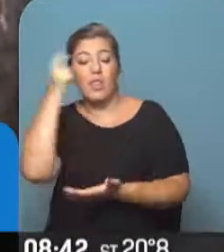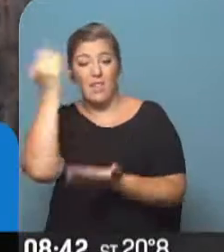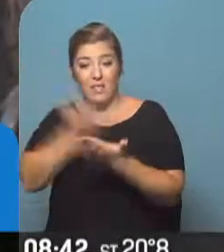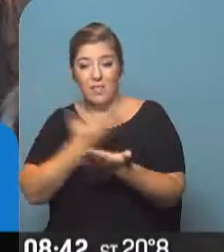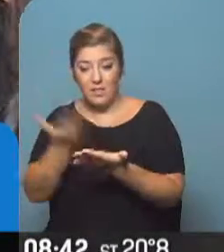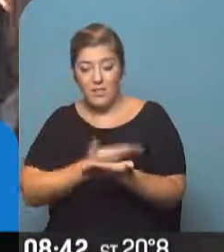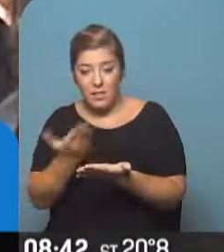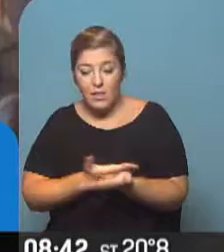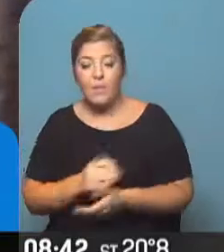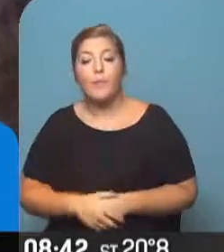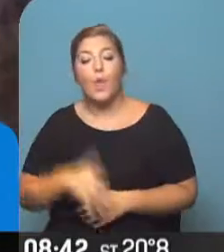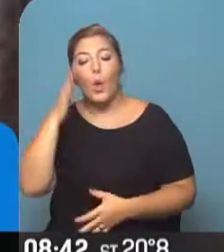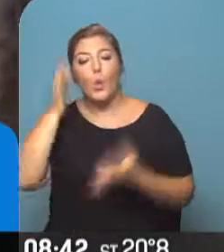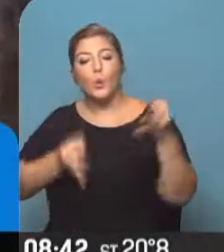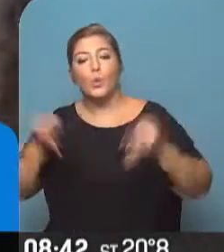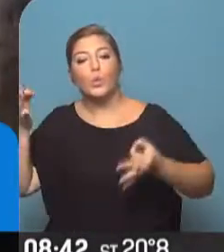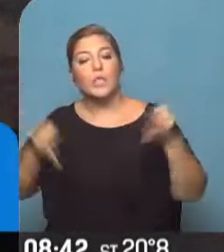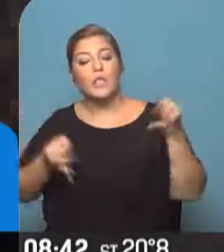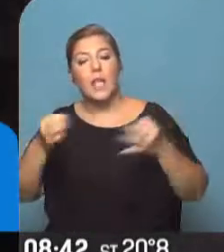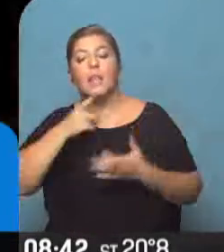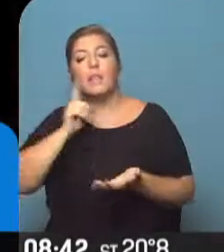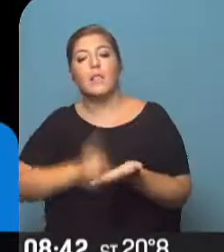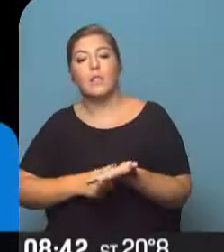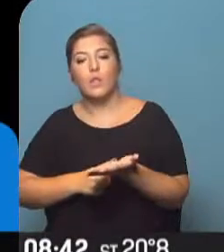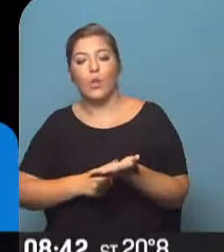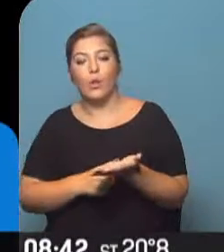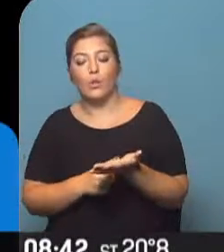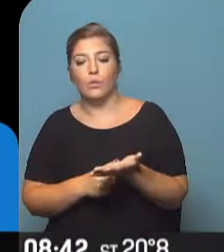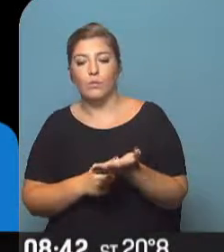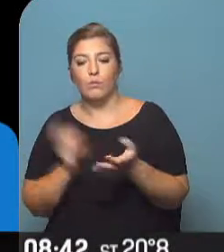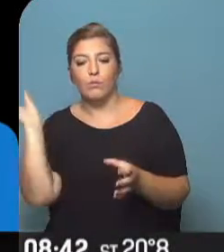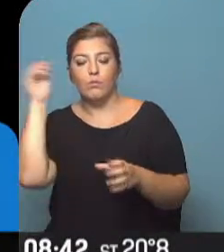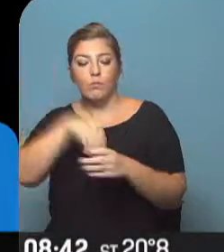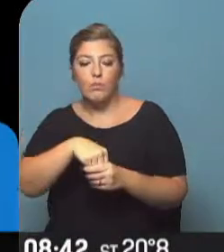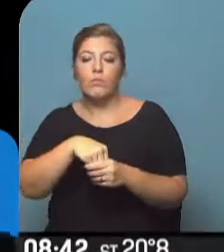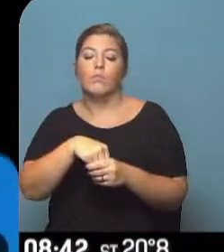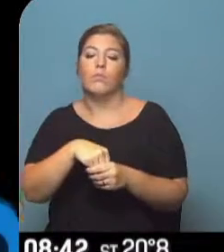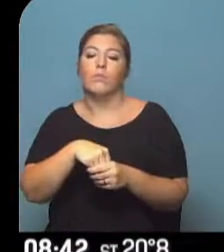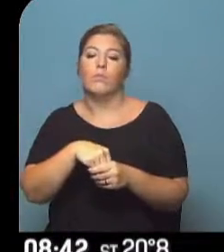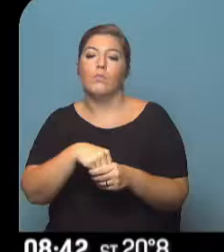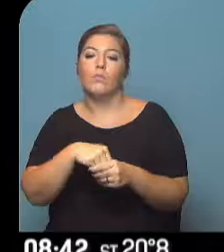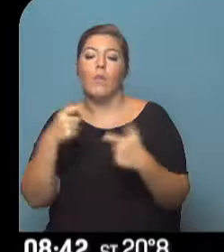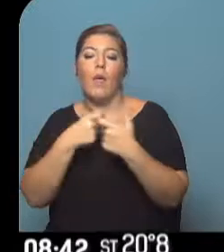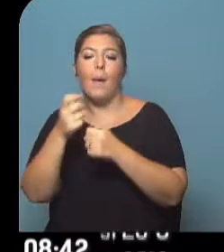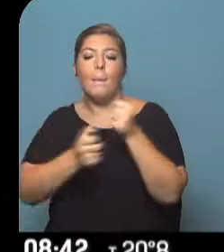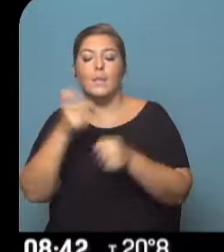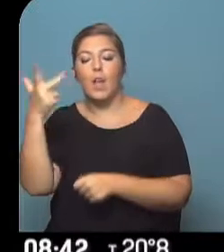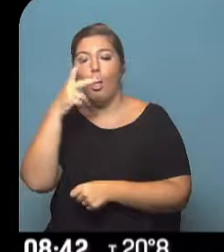Reiteramos, la justicia decidió intervenir la empresa